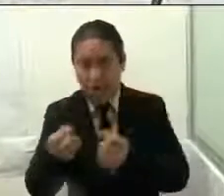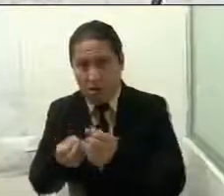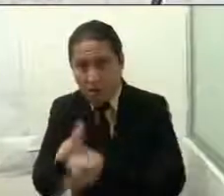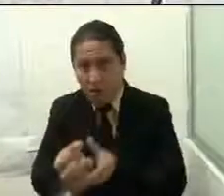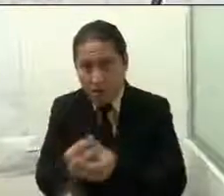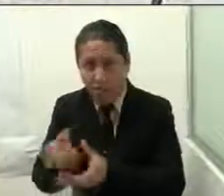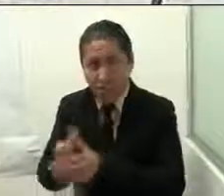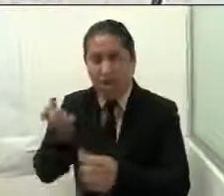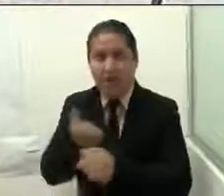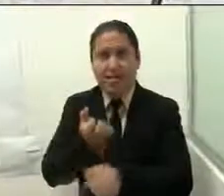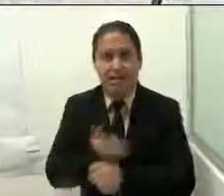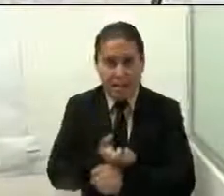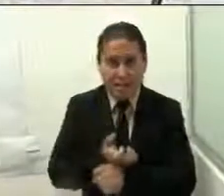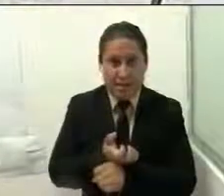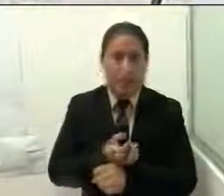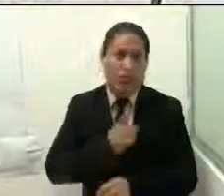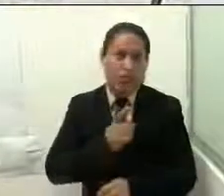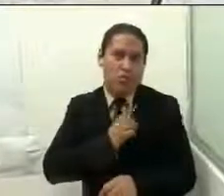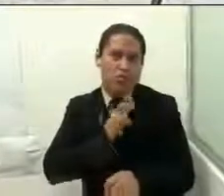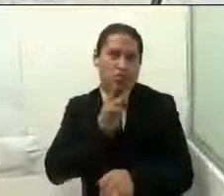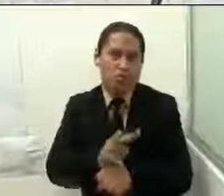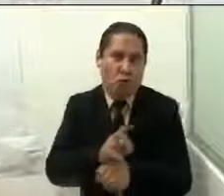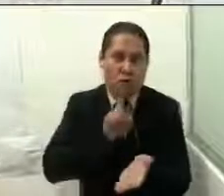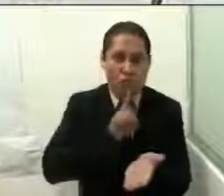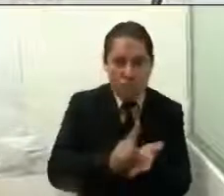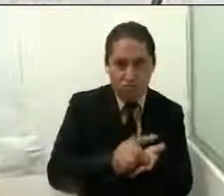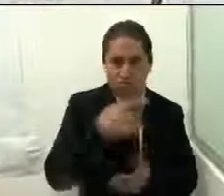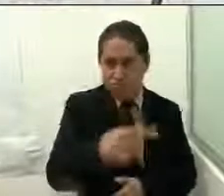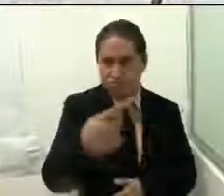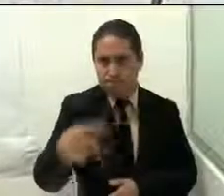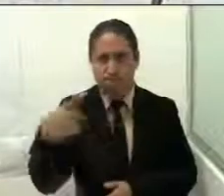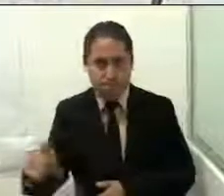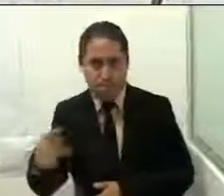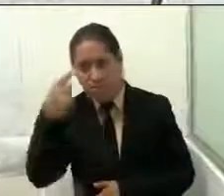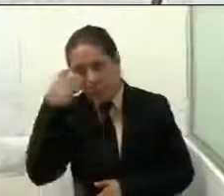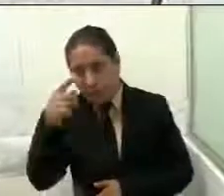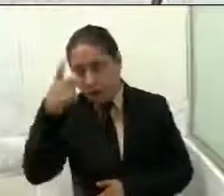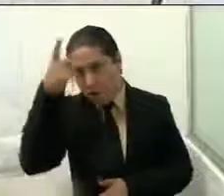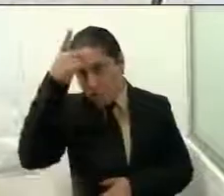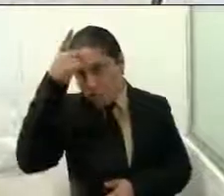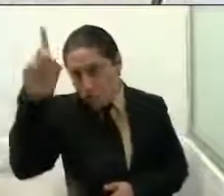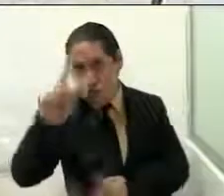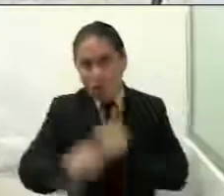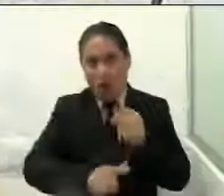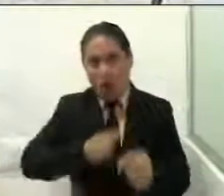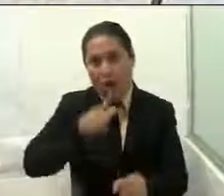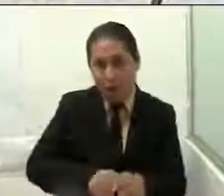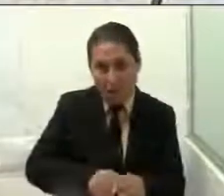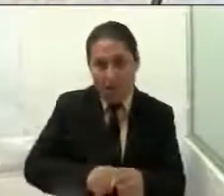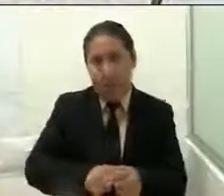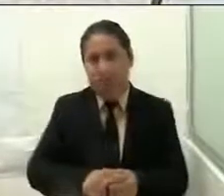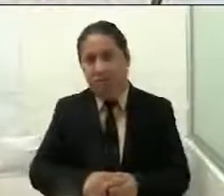del estado salvaguardando el derecho de los ganaderos sobre la propiedad de sus animales y